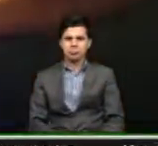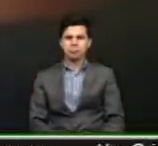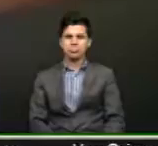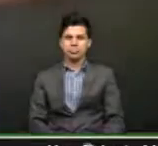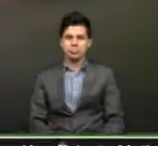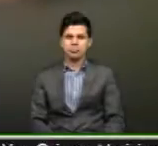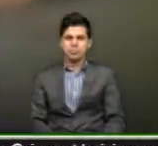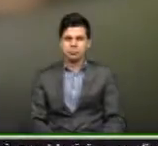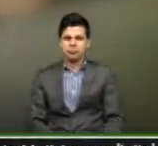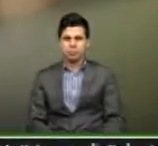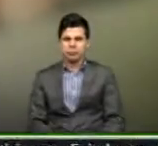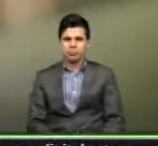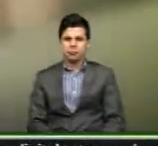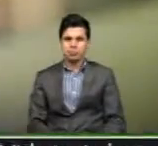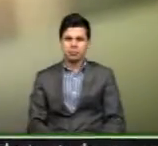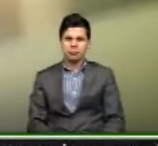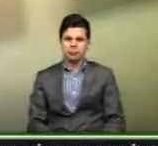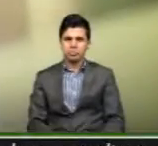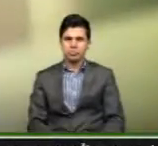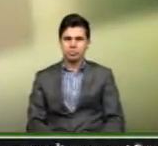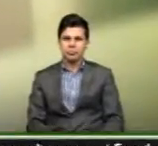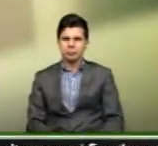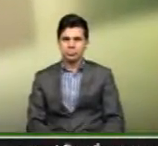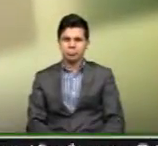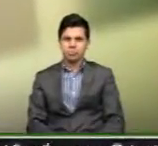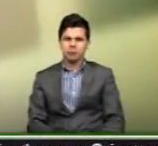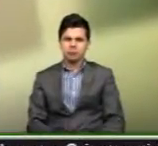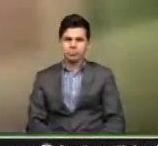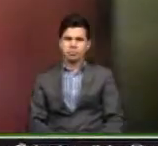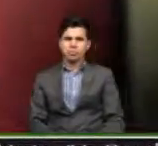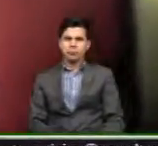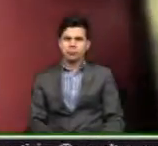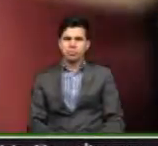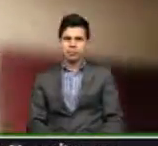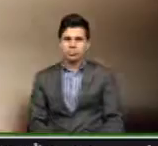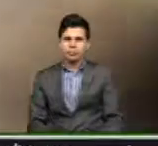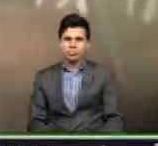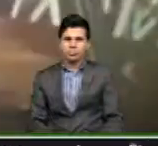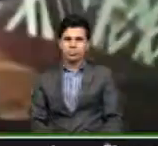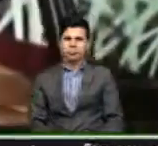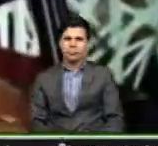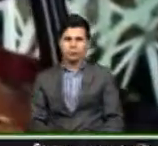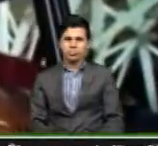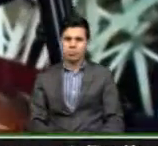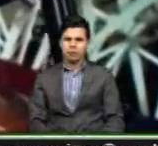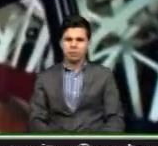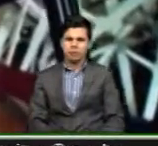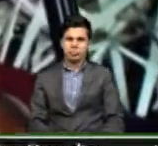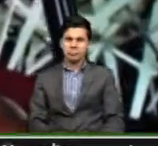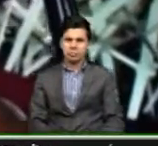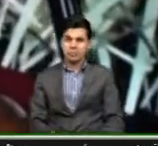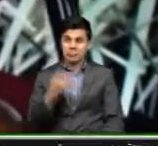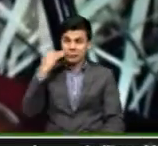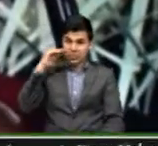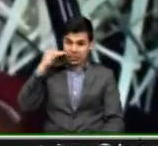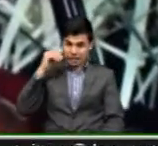cuando escondidas nos entregamos sin importar el tiempo que pasa. La